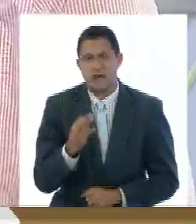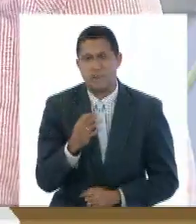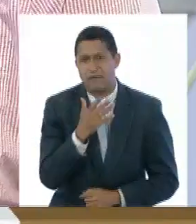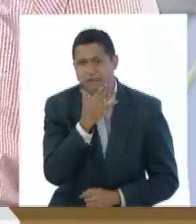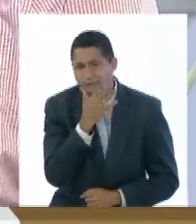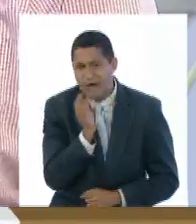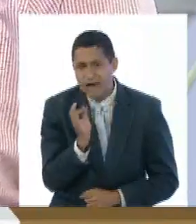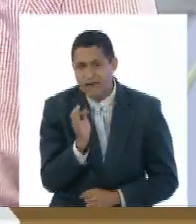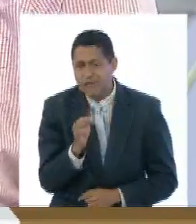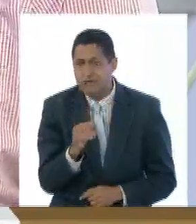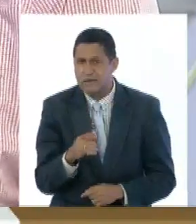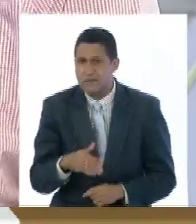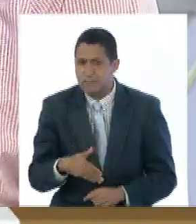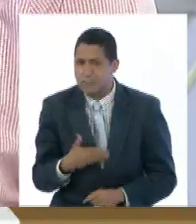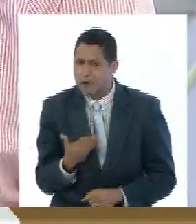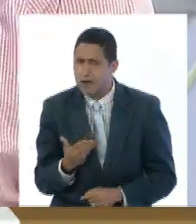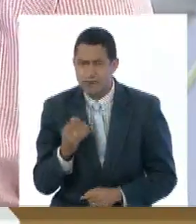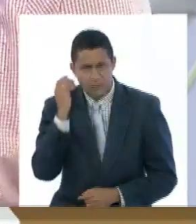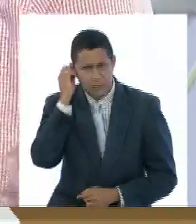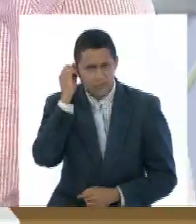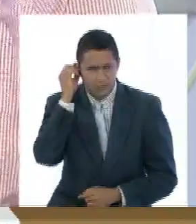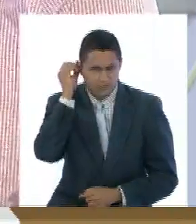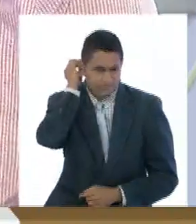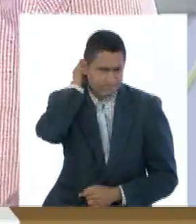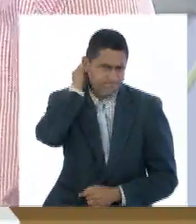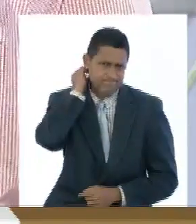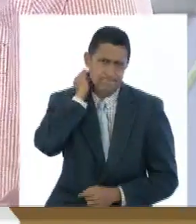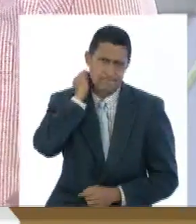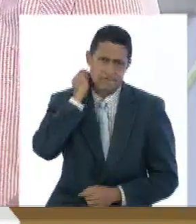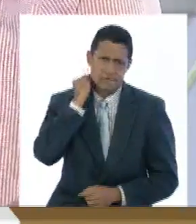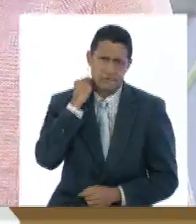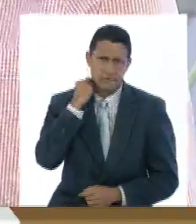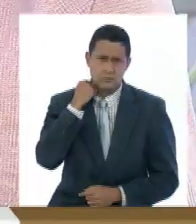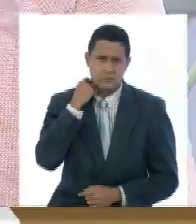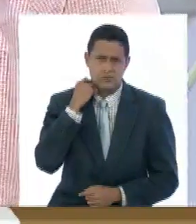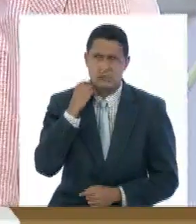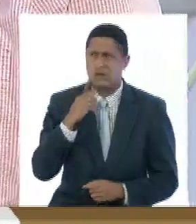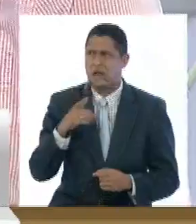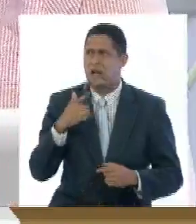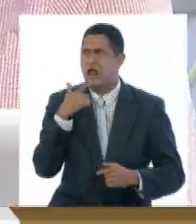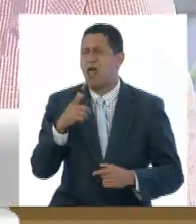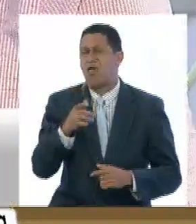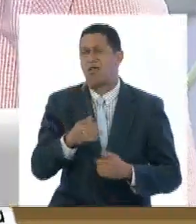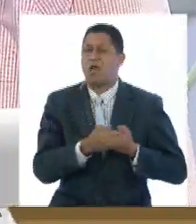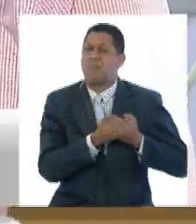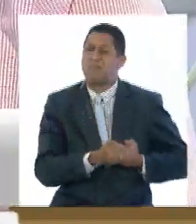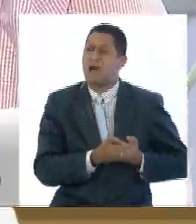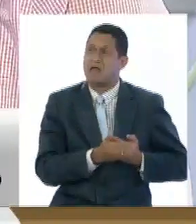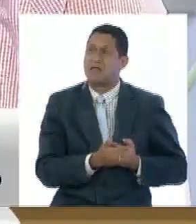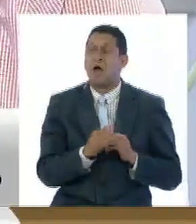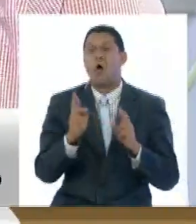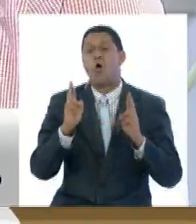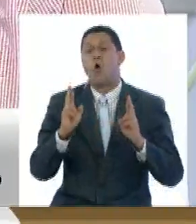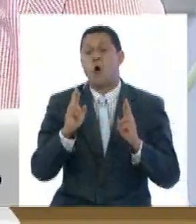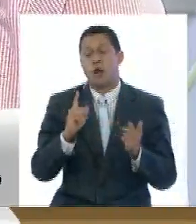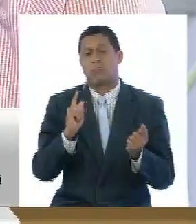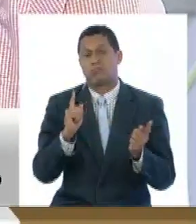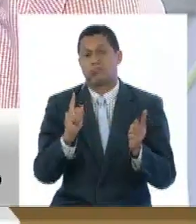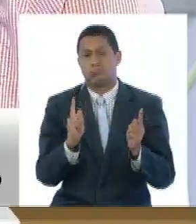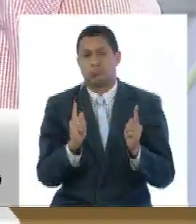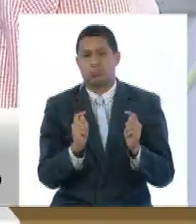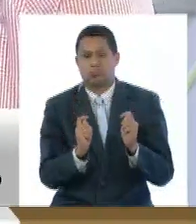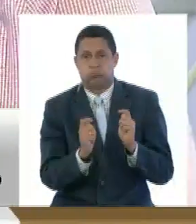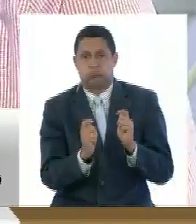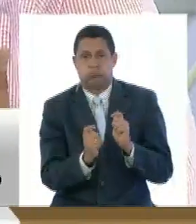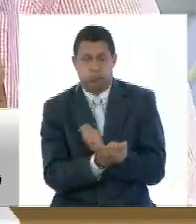sencillo manejar lactancia exclusiva, aunque gracias a Dios esta tendencia ha ido cambiando, y te